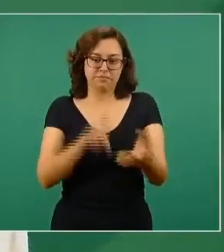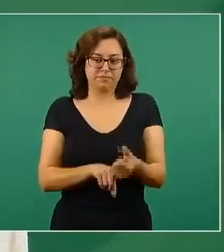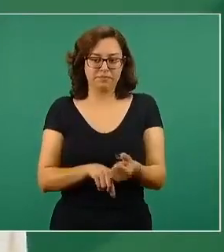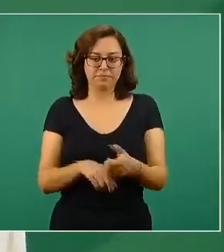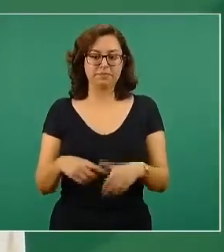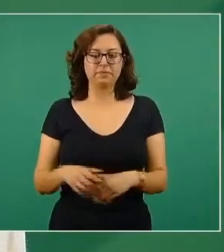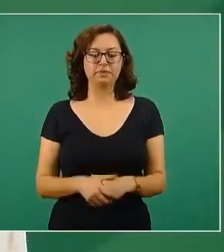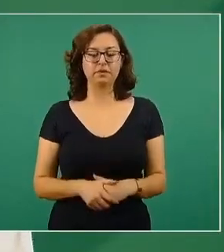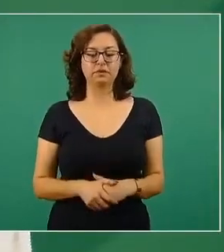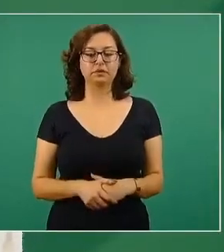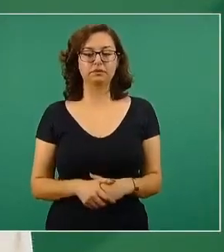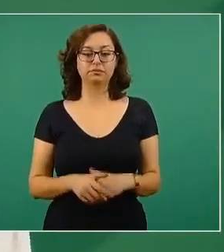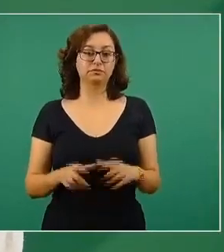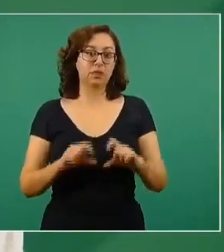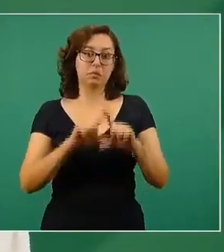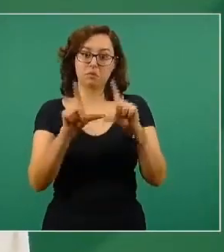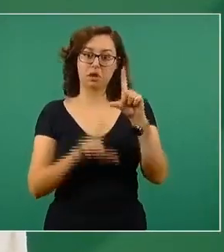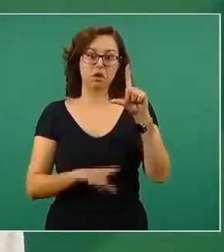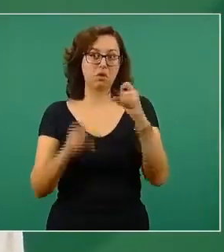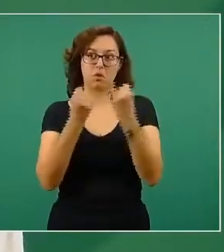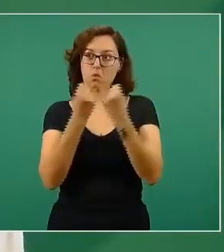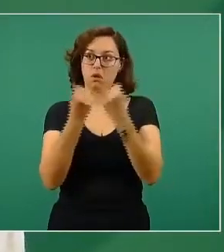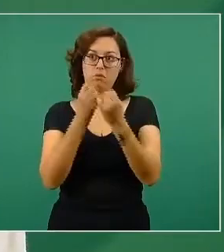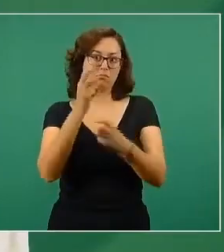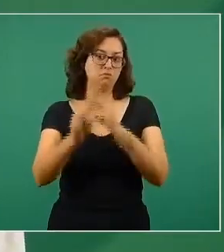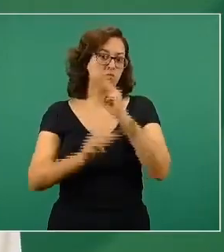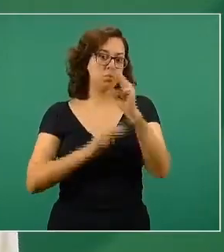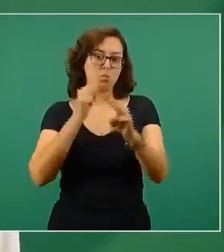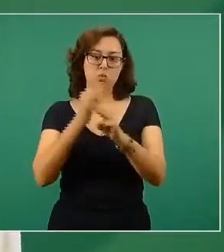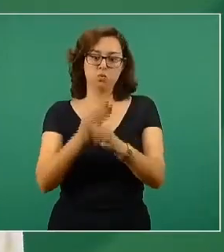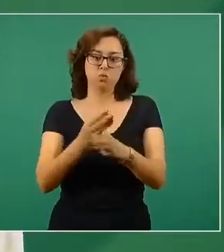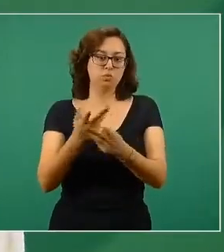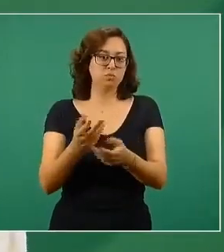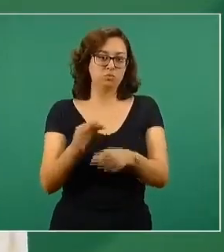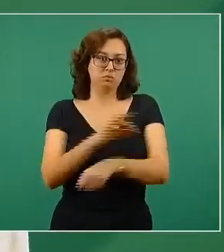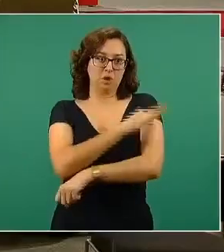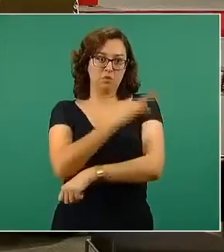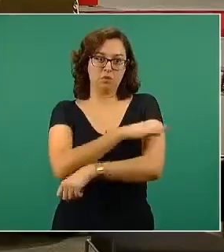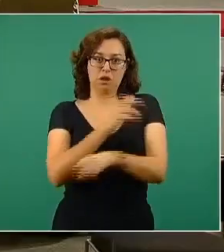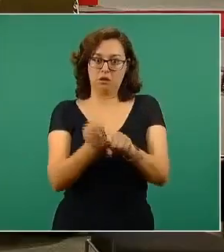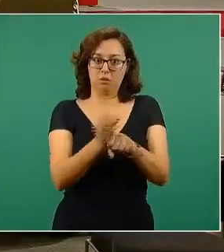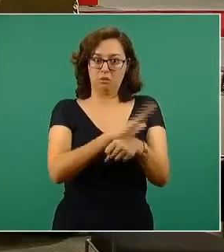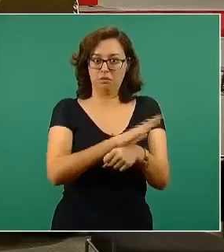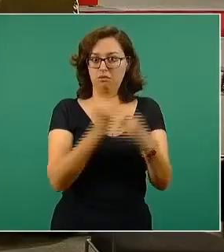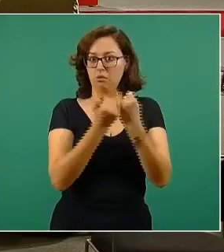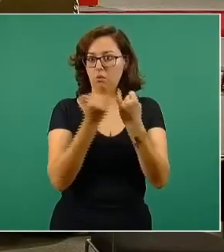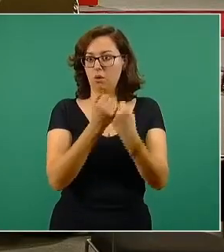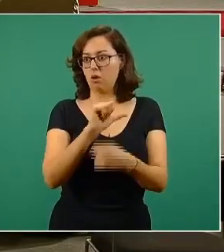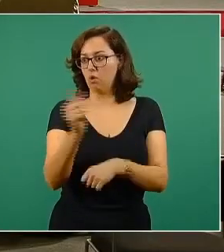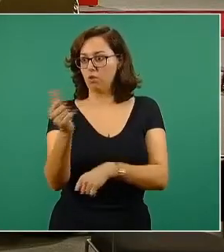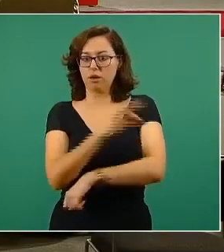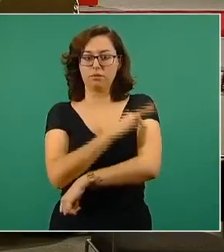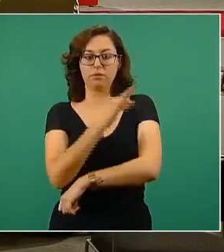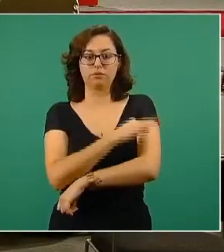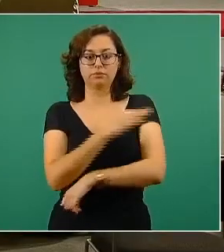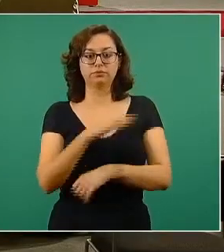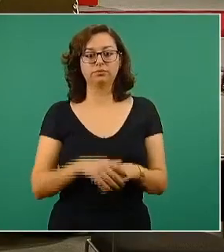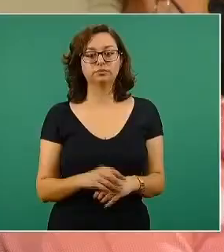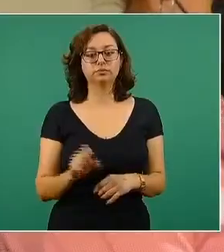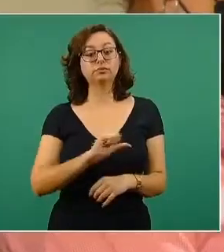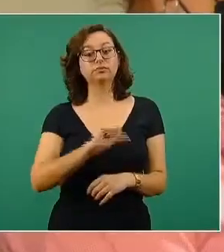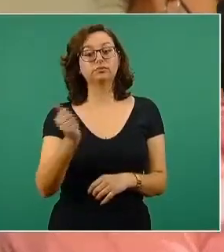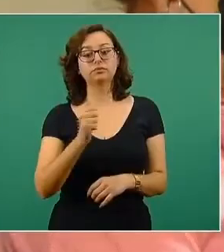de vacunas en México y en el mundo para todas las vacunas, no solo las de COVID, sino para cualquier otra vacuna. Sí, otra pregunta, doctor,